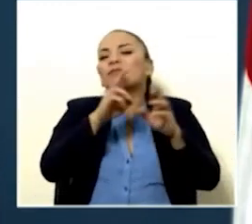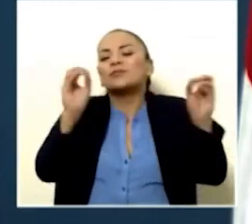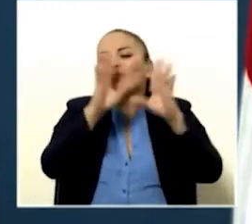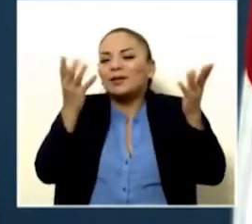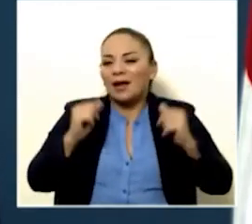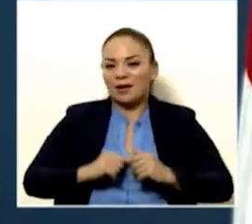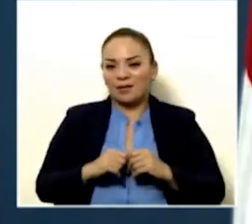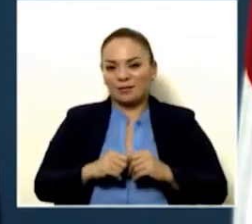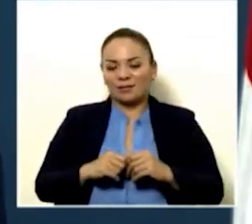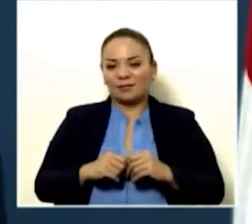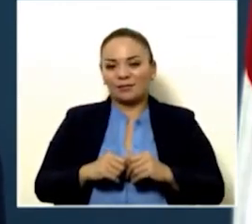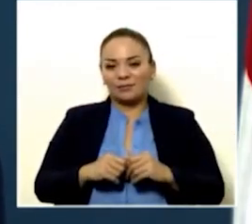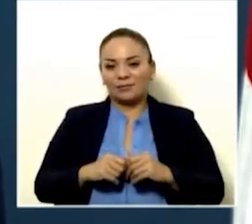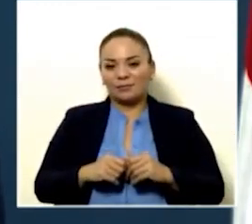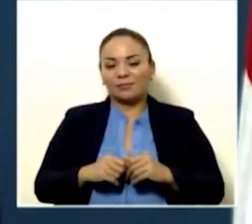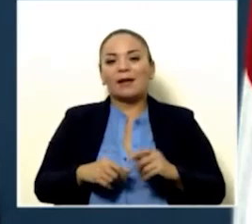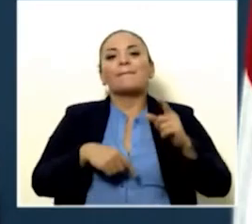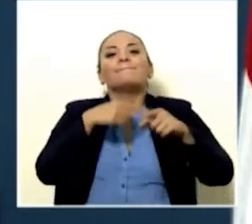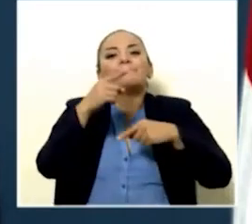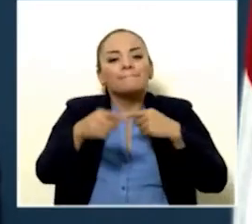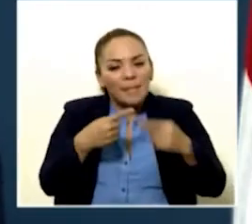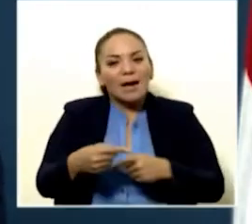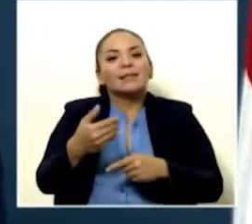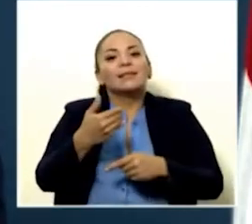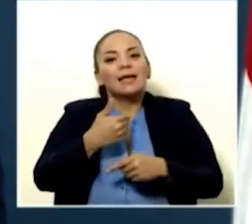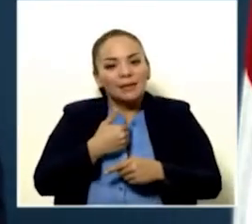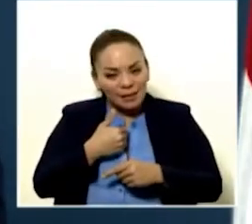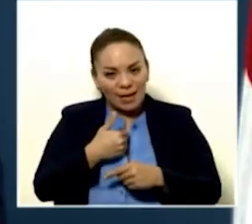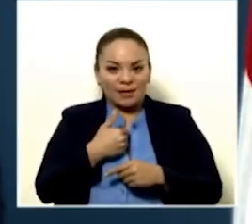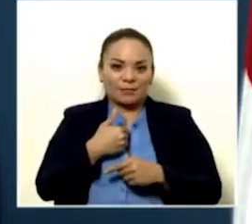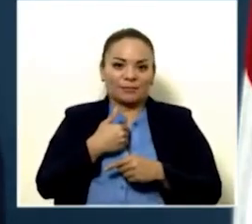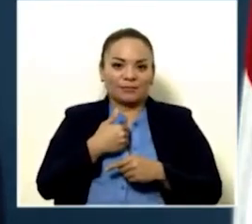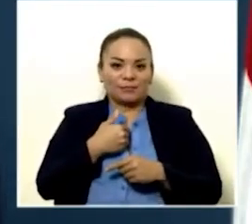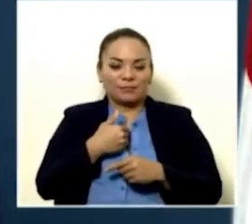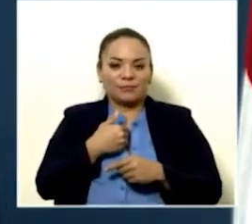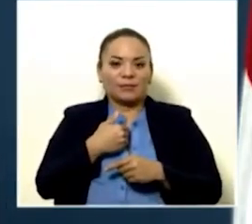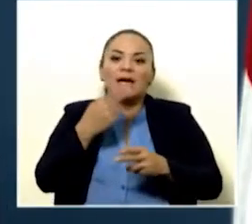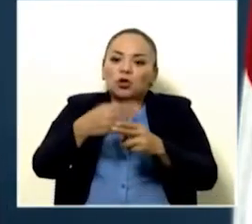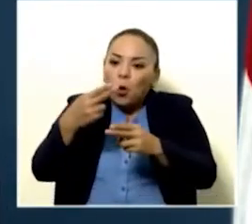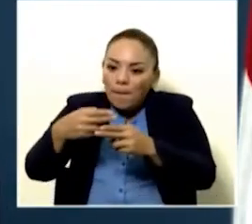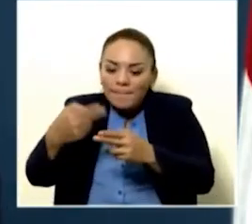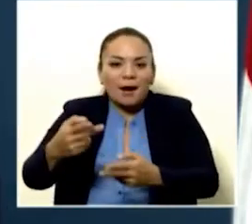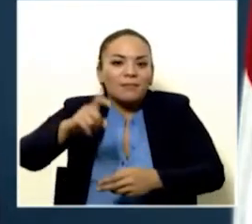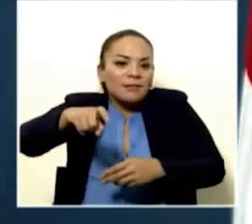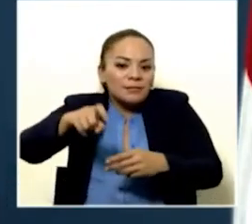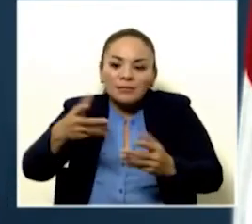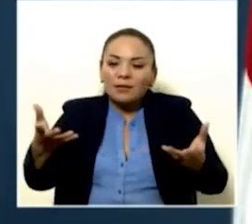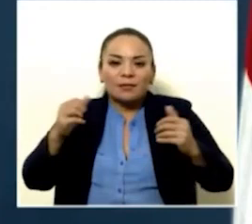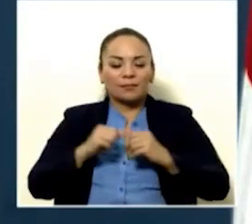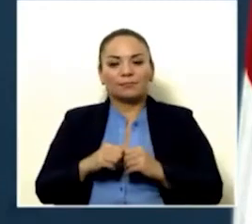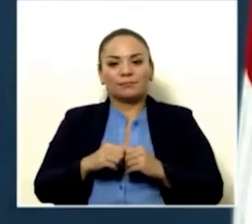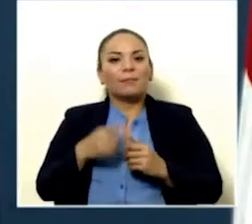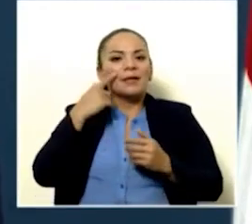clara, va a tener que haber por necesidad matemática, que no le parece que le entre a la